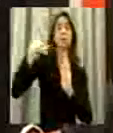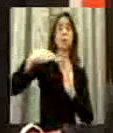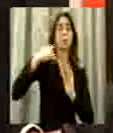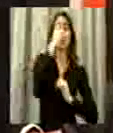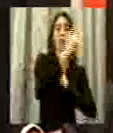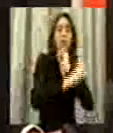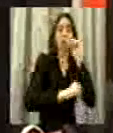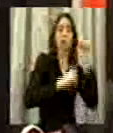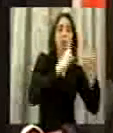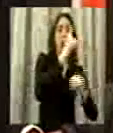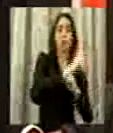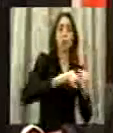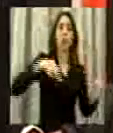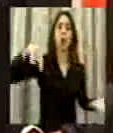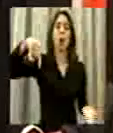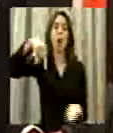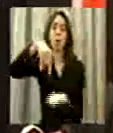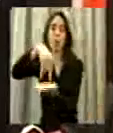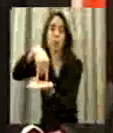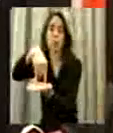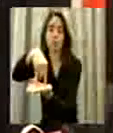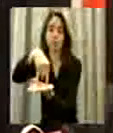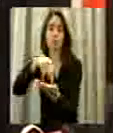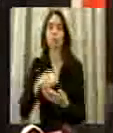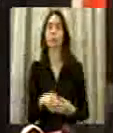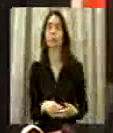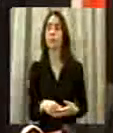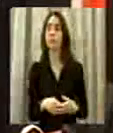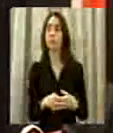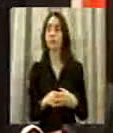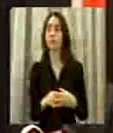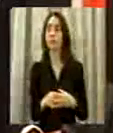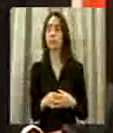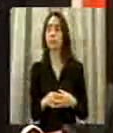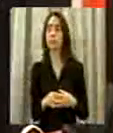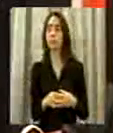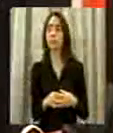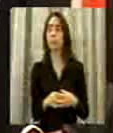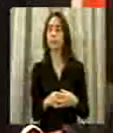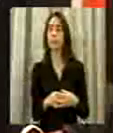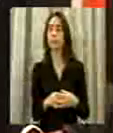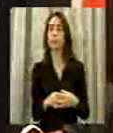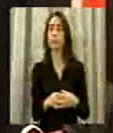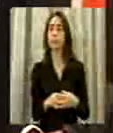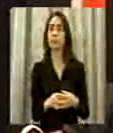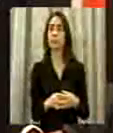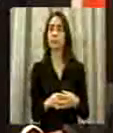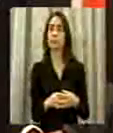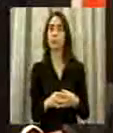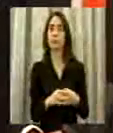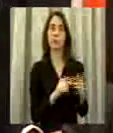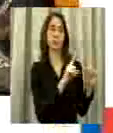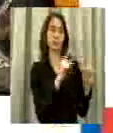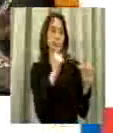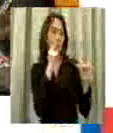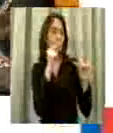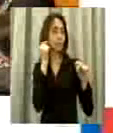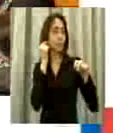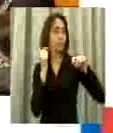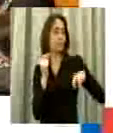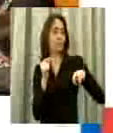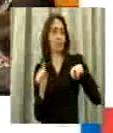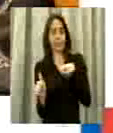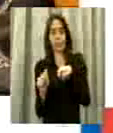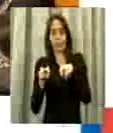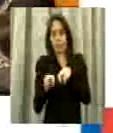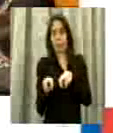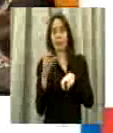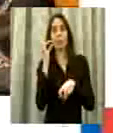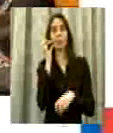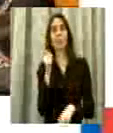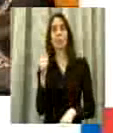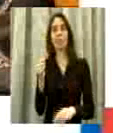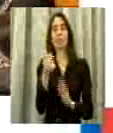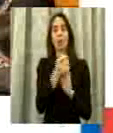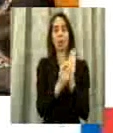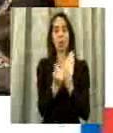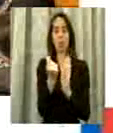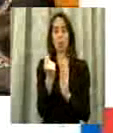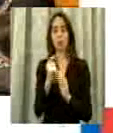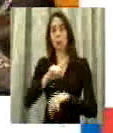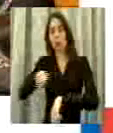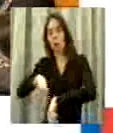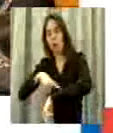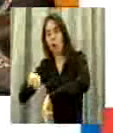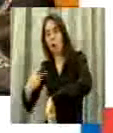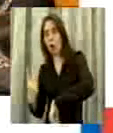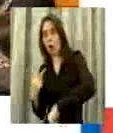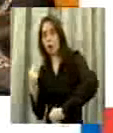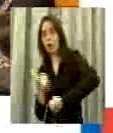todos los años al Congreso. Y, bueno, ahí estamos con la directora de presupuesto, con quien trabajamos largas